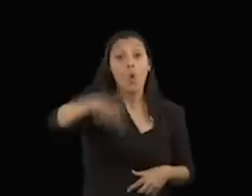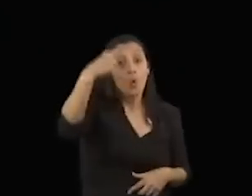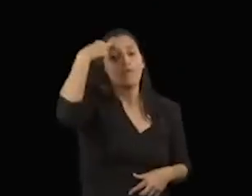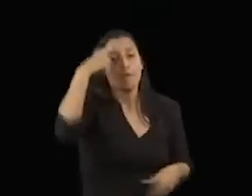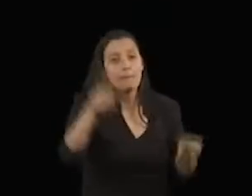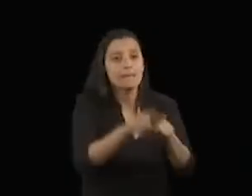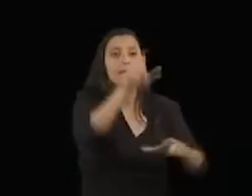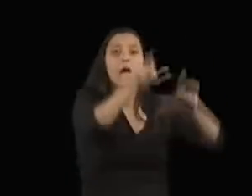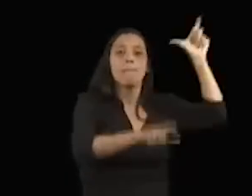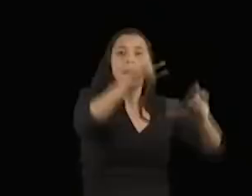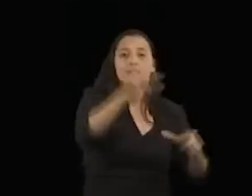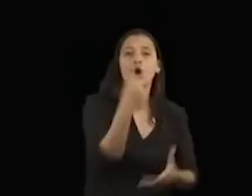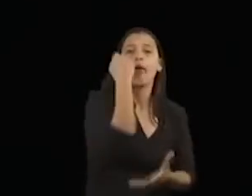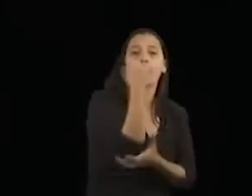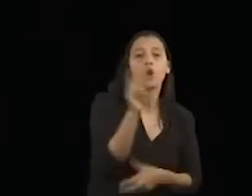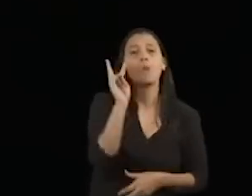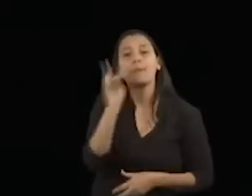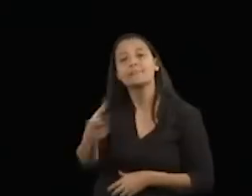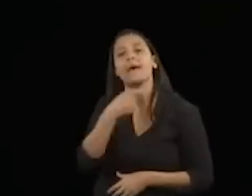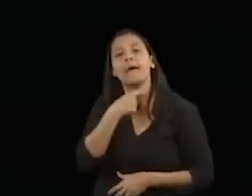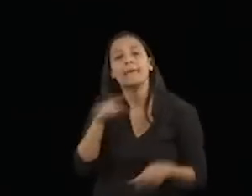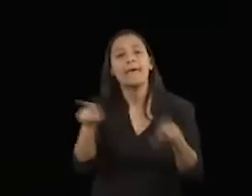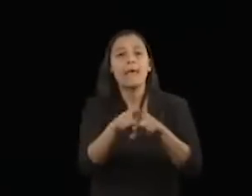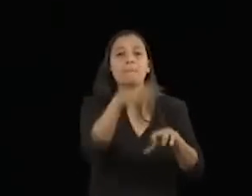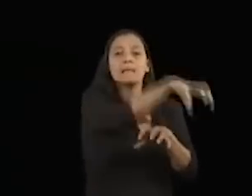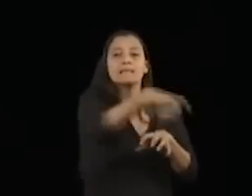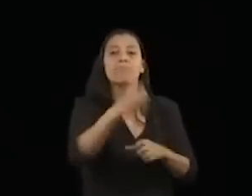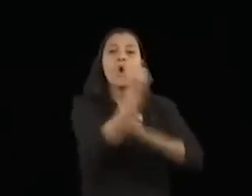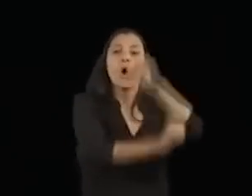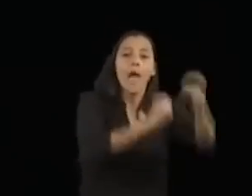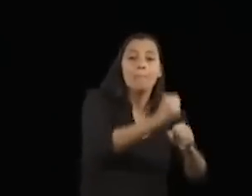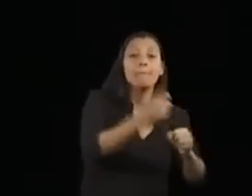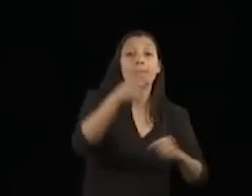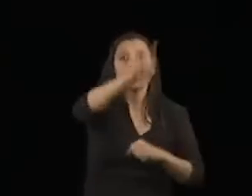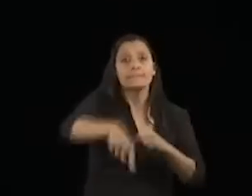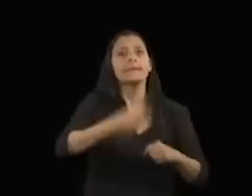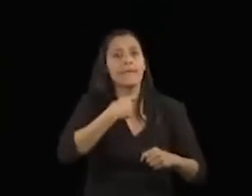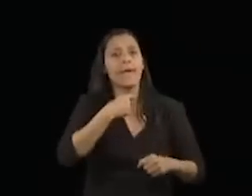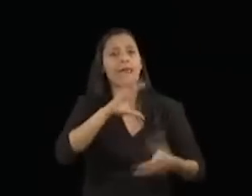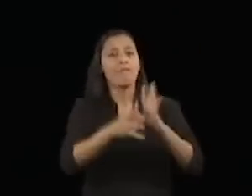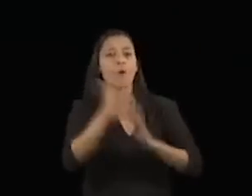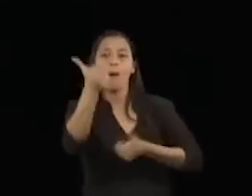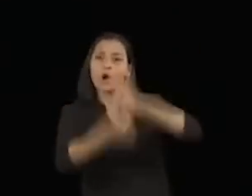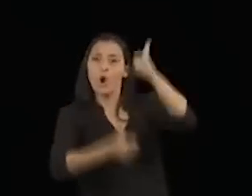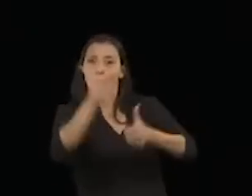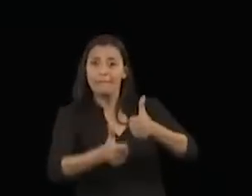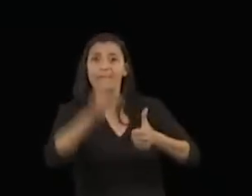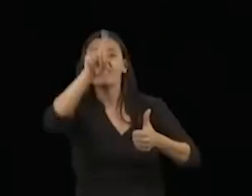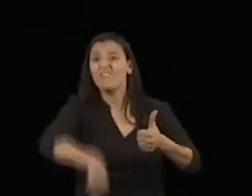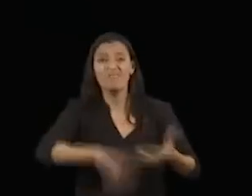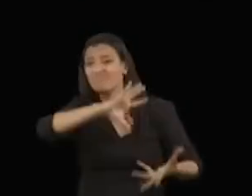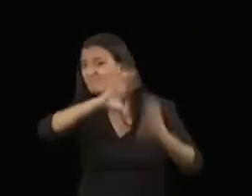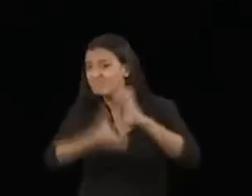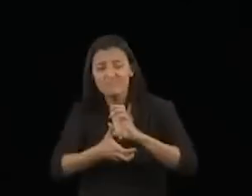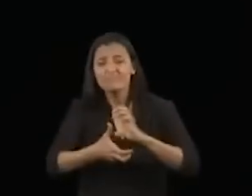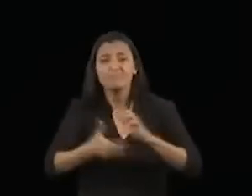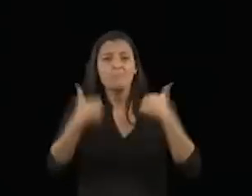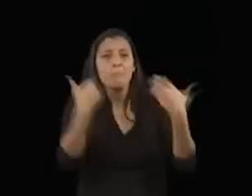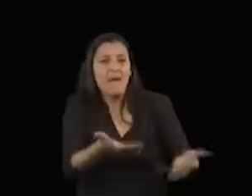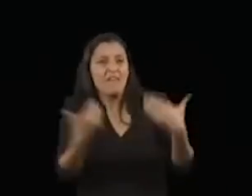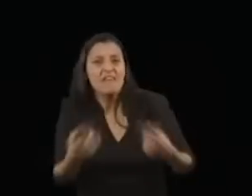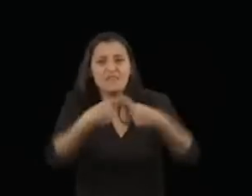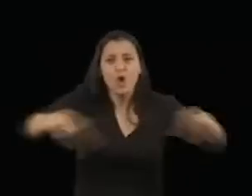monopolio se parezca a una empresa competitiva, le están reventando las cuasirrentas, están reventando los beneficios extraordinarios,